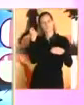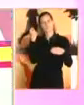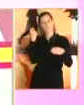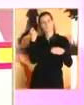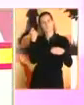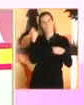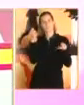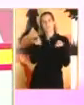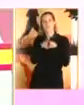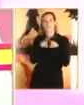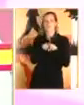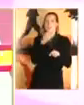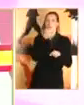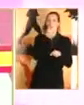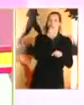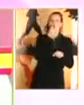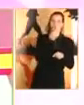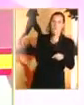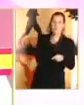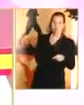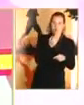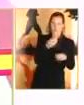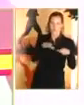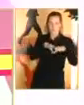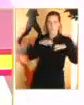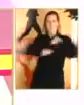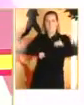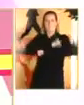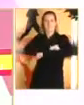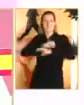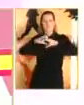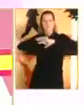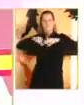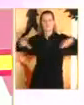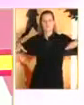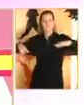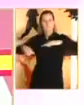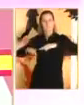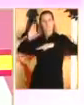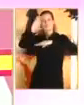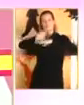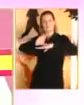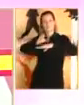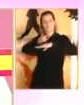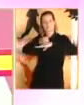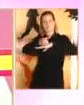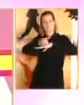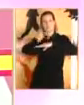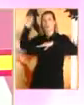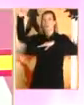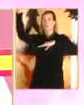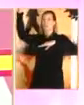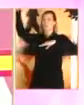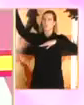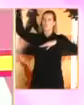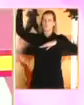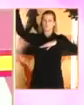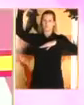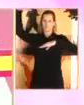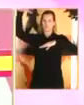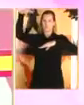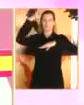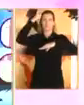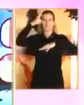iguales con pétalos de rosa y se pone en la polleta de la ventana, si tenemos balcón, lo ponemos en contacto con el sol un mínimo de 3-4